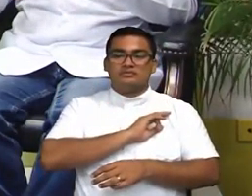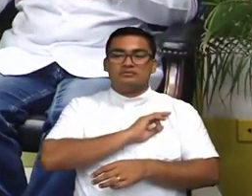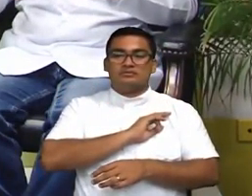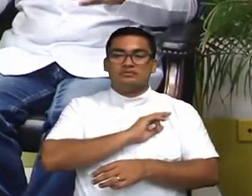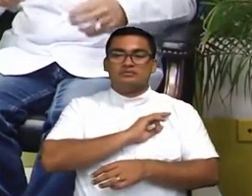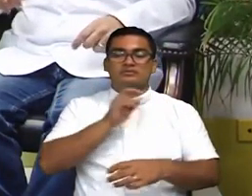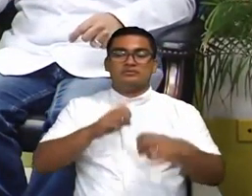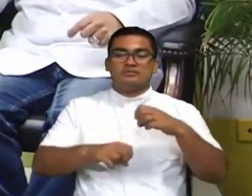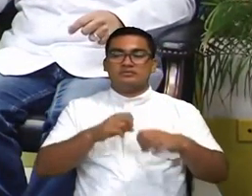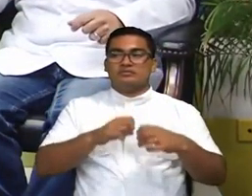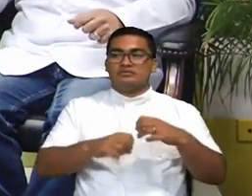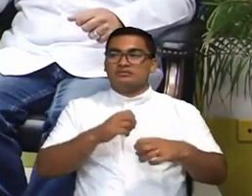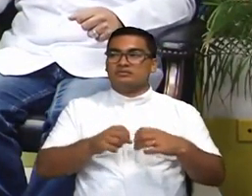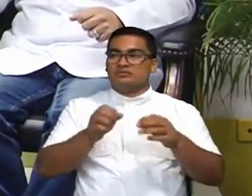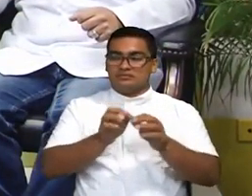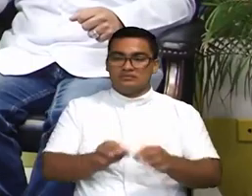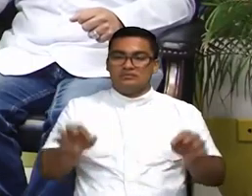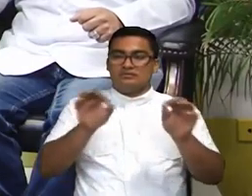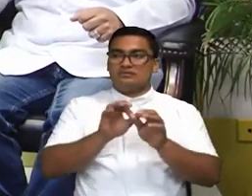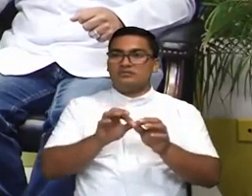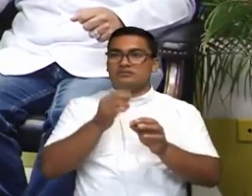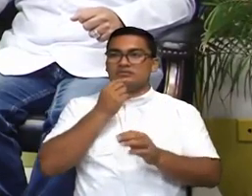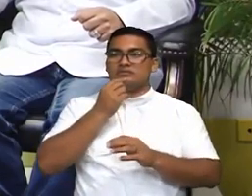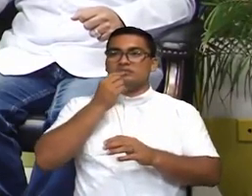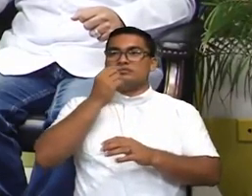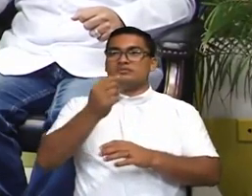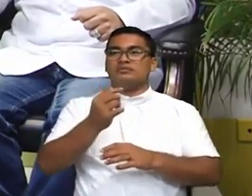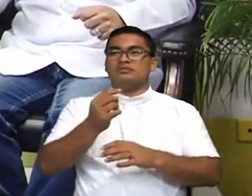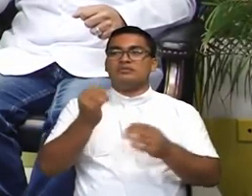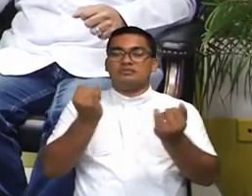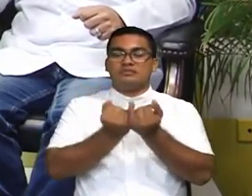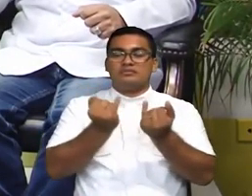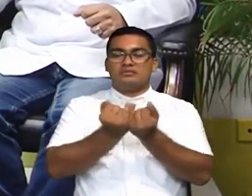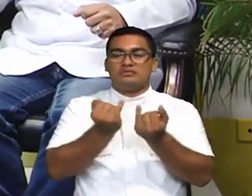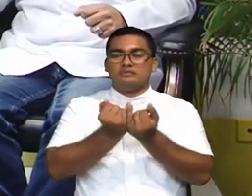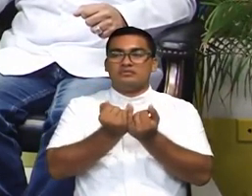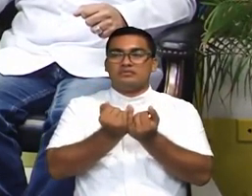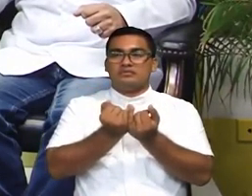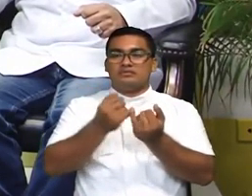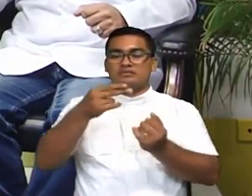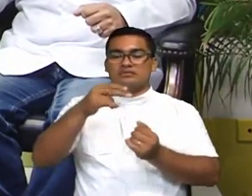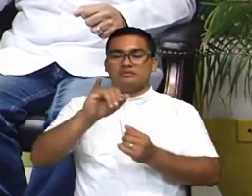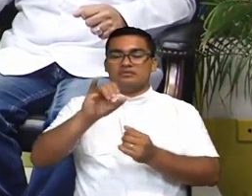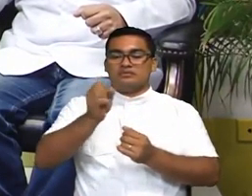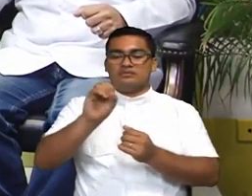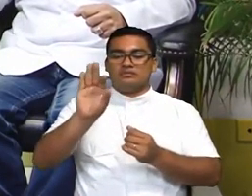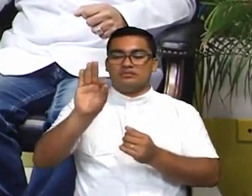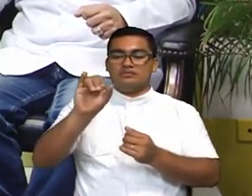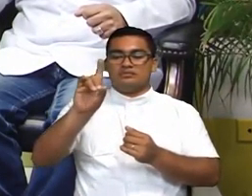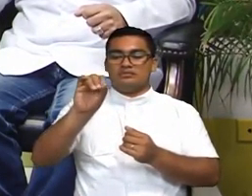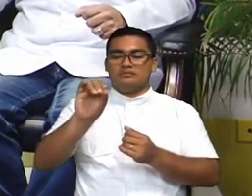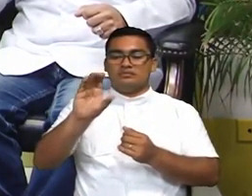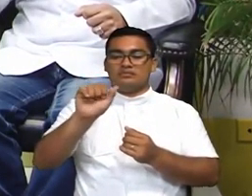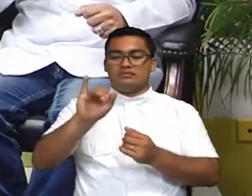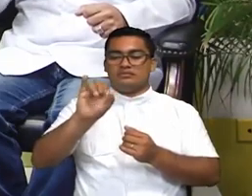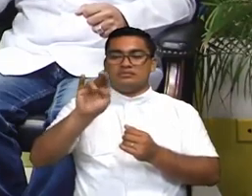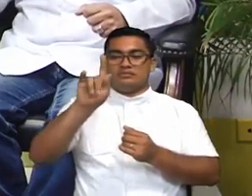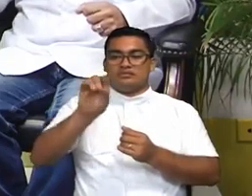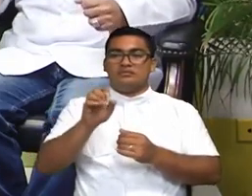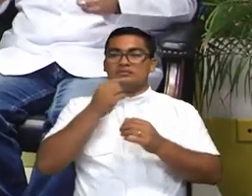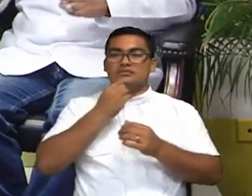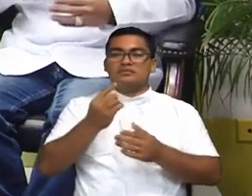de síntomas, siempre te toman lo que es un hisopado faríngeo. A través del hisopado faríngeo descartan el hecho de que sí hay o no